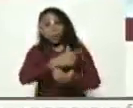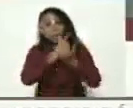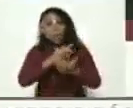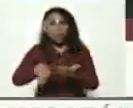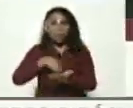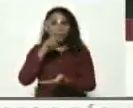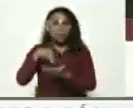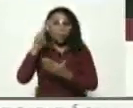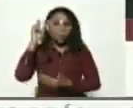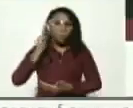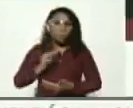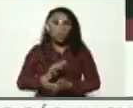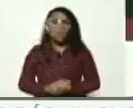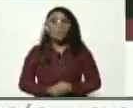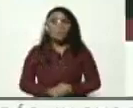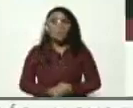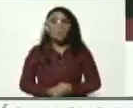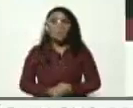Nacional Bolivariana.